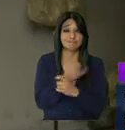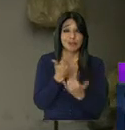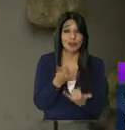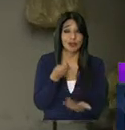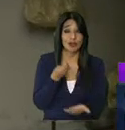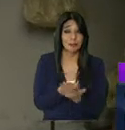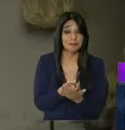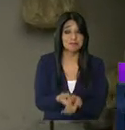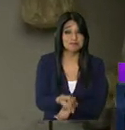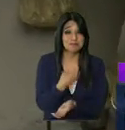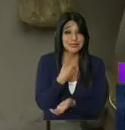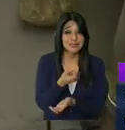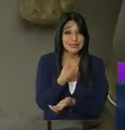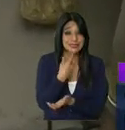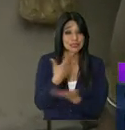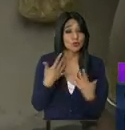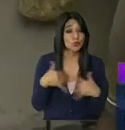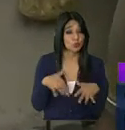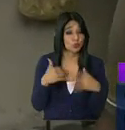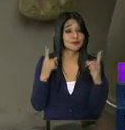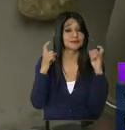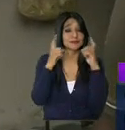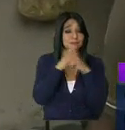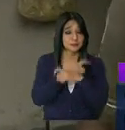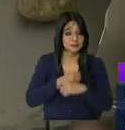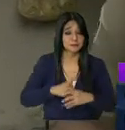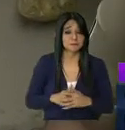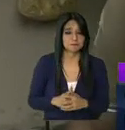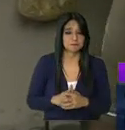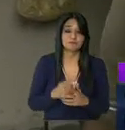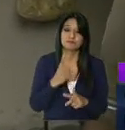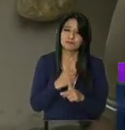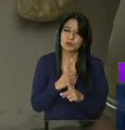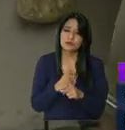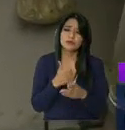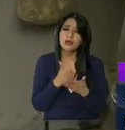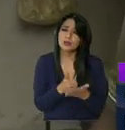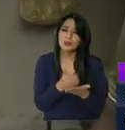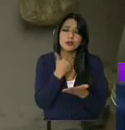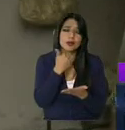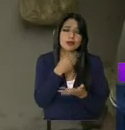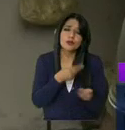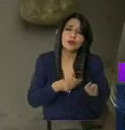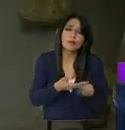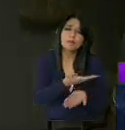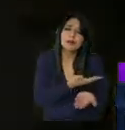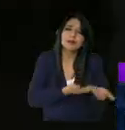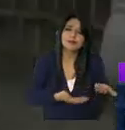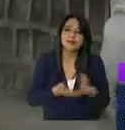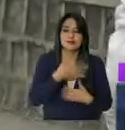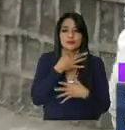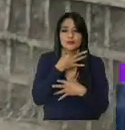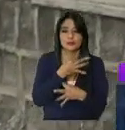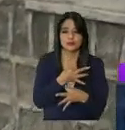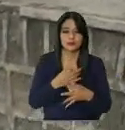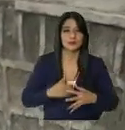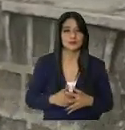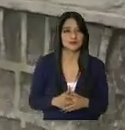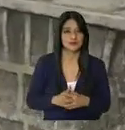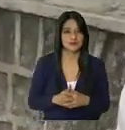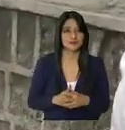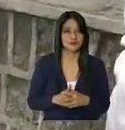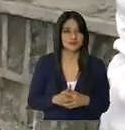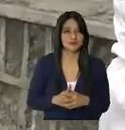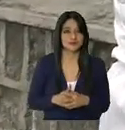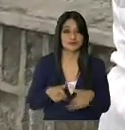momento medicinas es difícil, entonces tratar de ayudar con lo que uno pueda, pues con mucho gusto. Comprometidos como